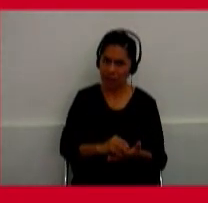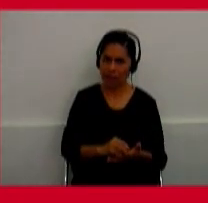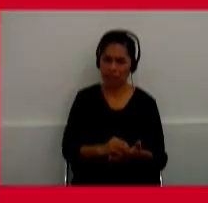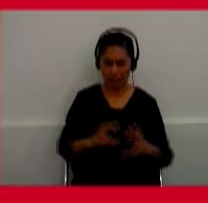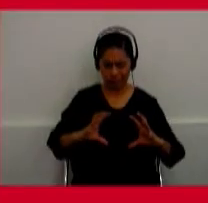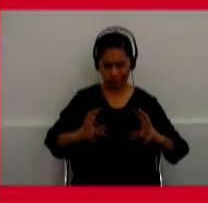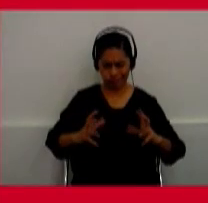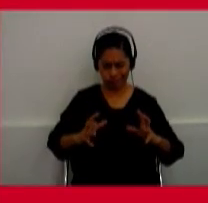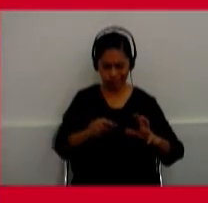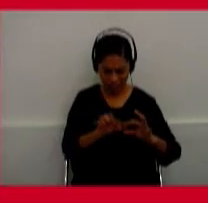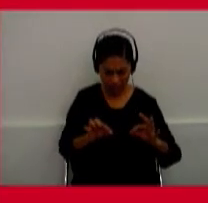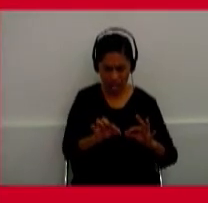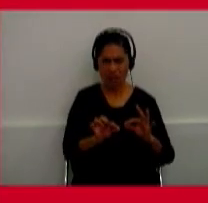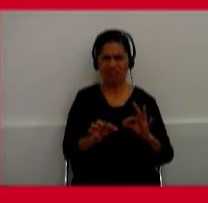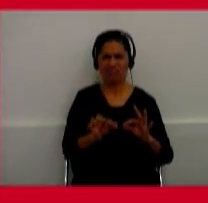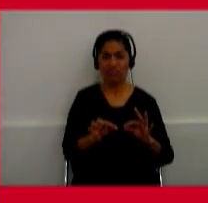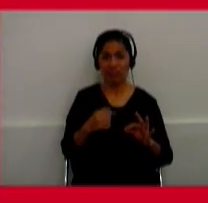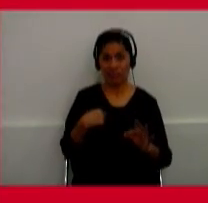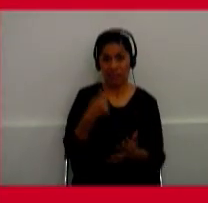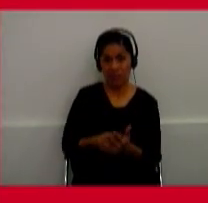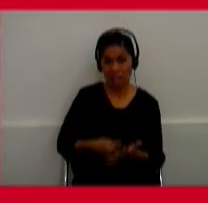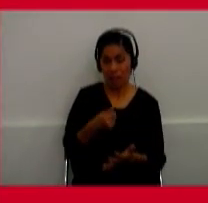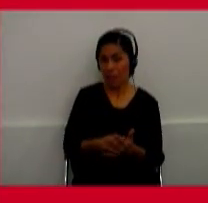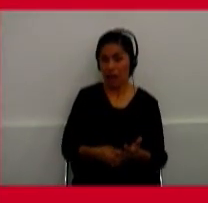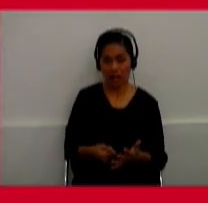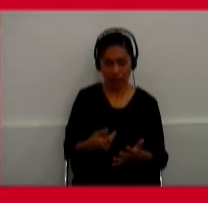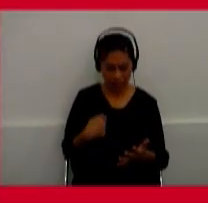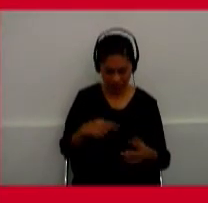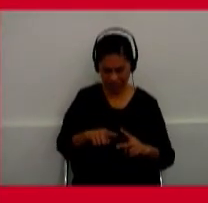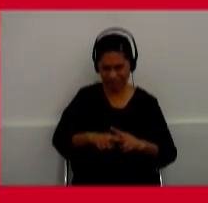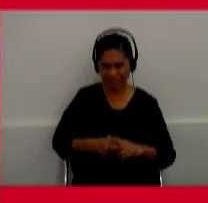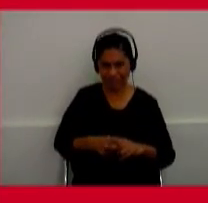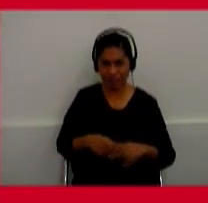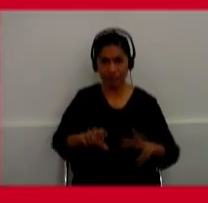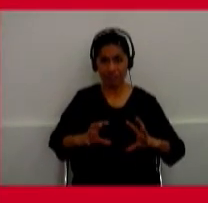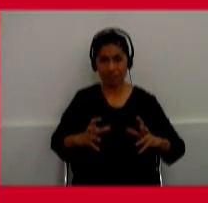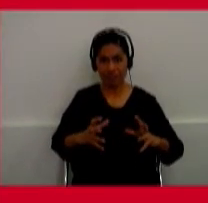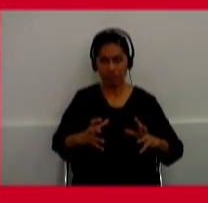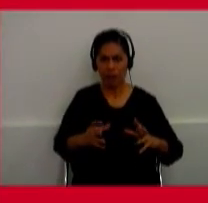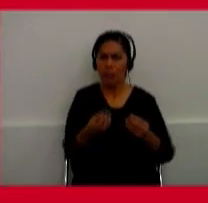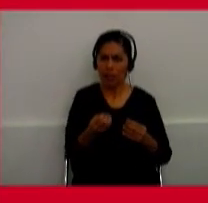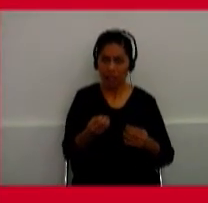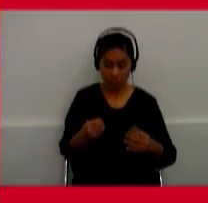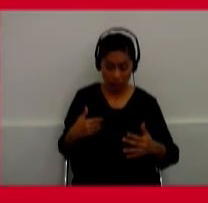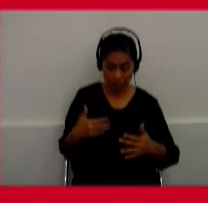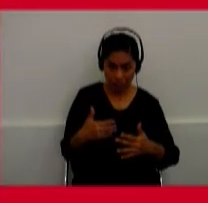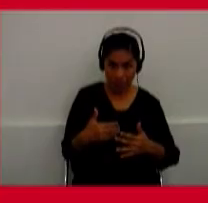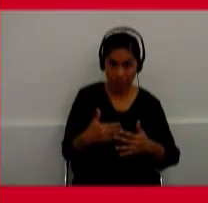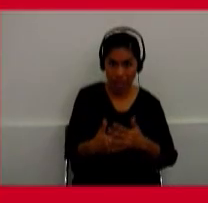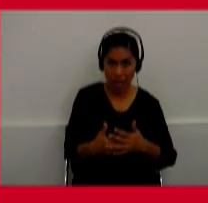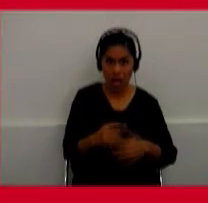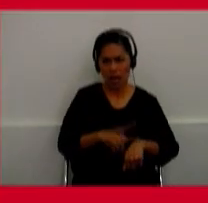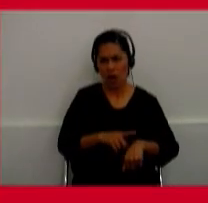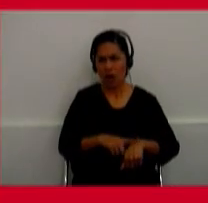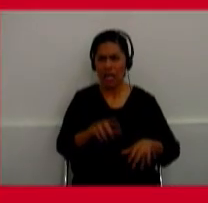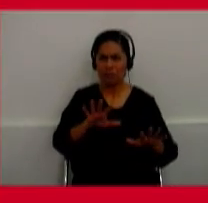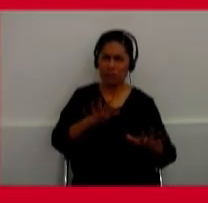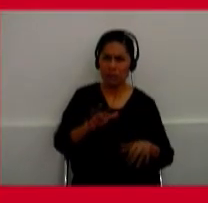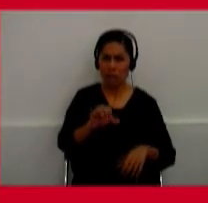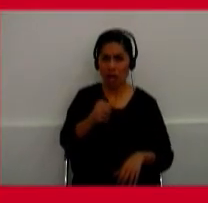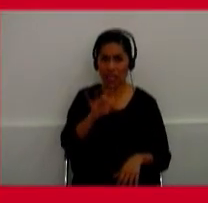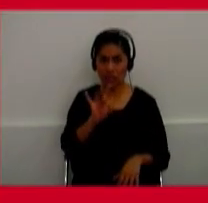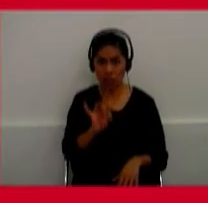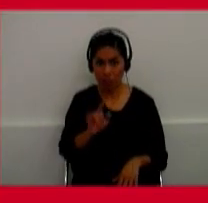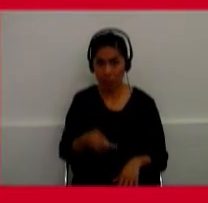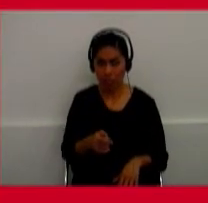estaba golpeando en el tema del presupuesto, principalmente porque no estábamos llegando a las 18.000 horas que habíamos considerado para los